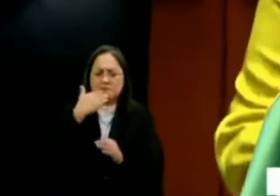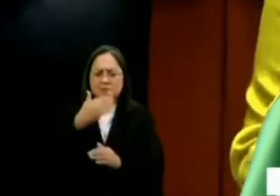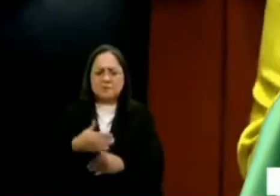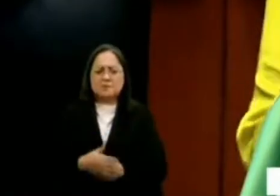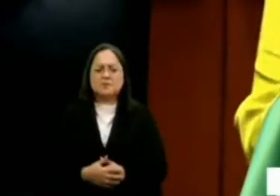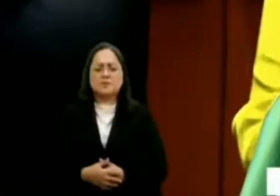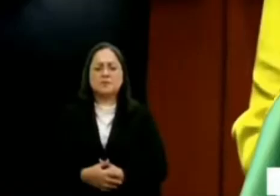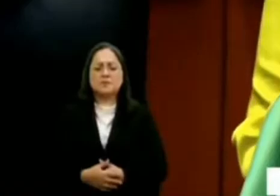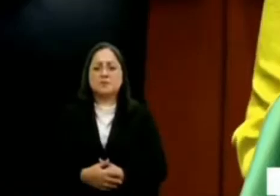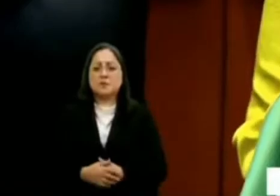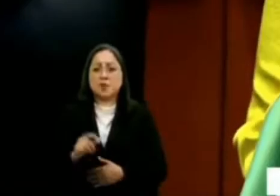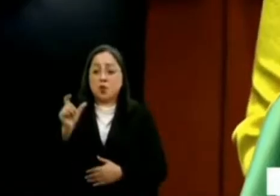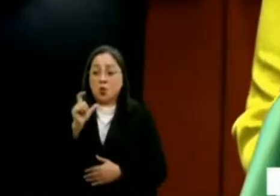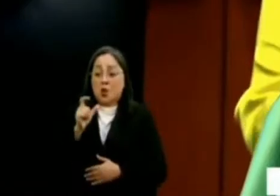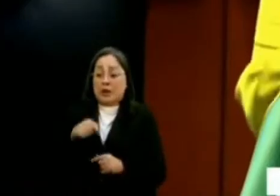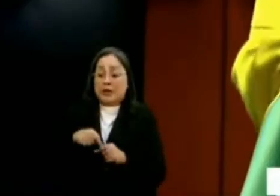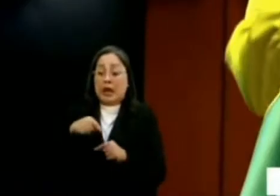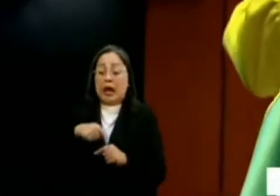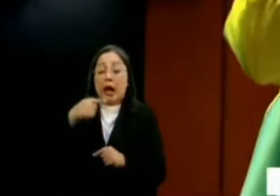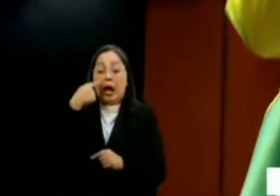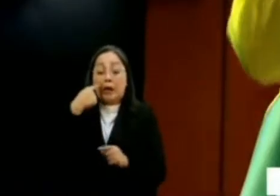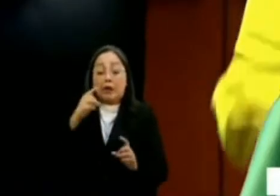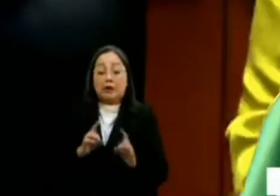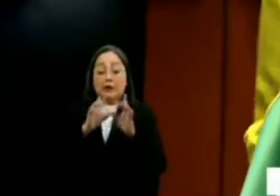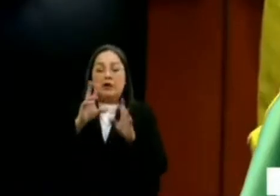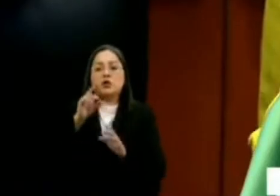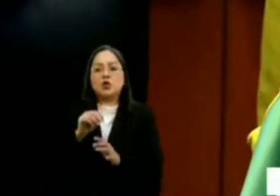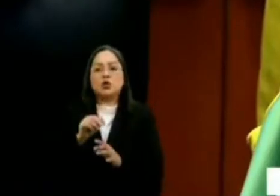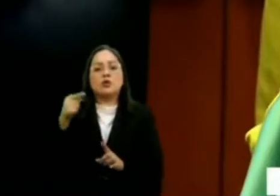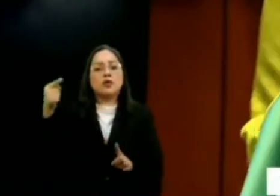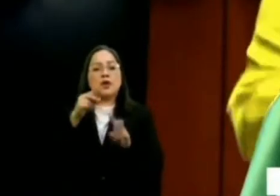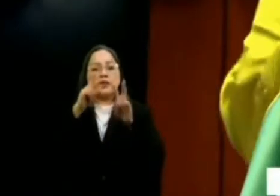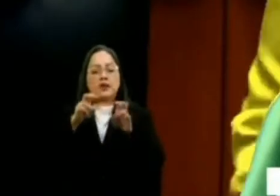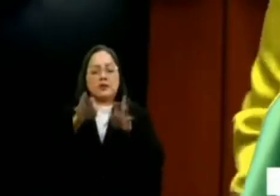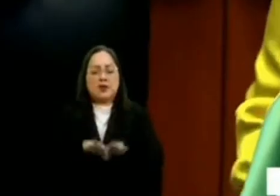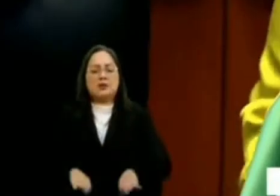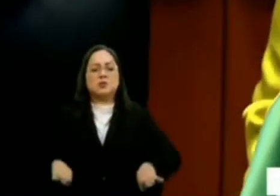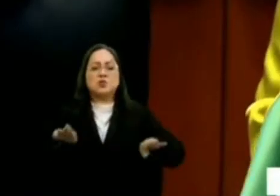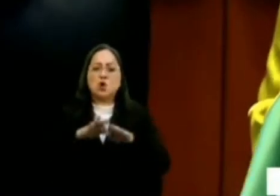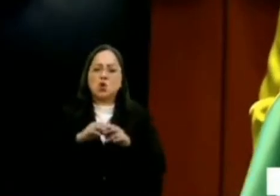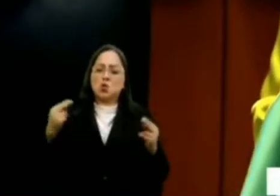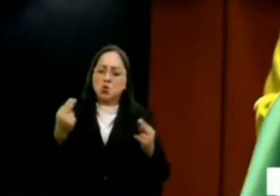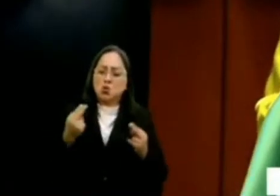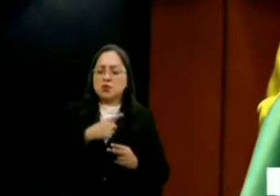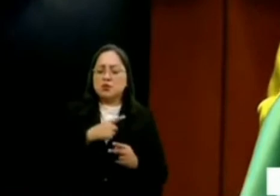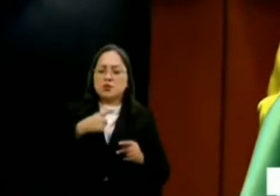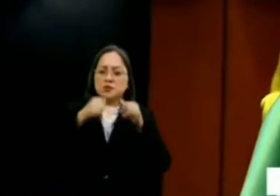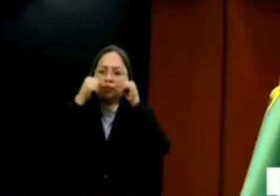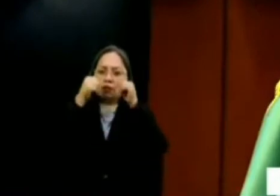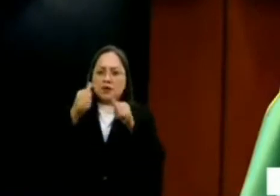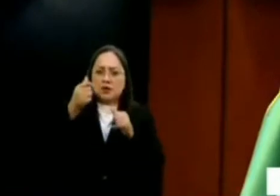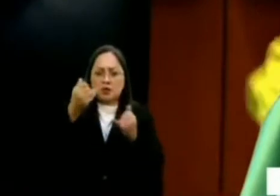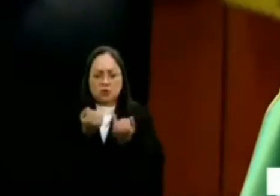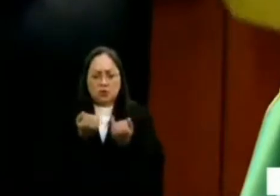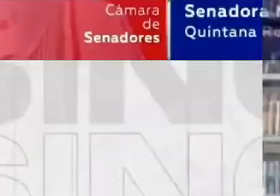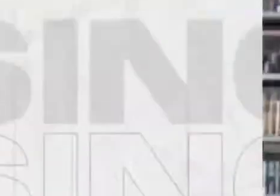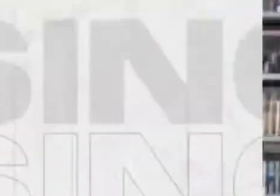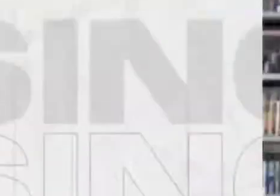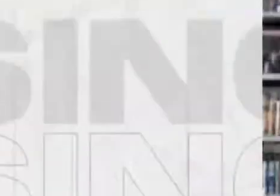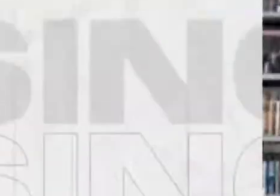directiva del Senado de la República, hasta Campeche para verificar que se encuentra en libertad, tanto él como su padre.